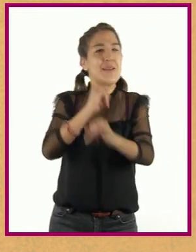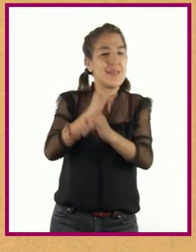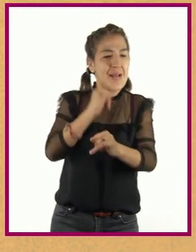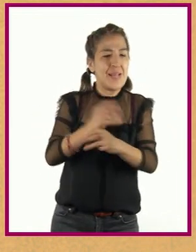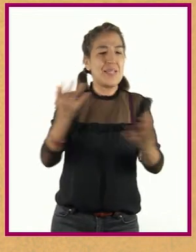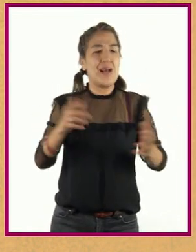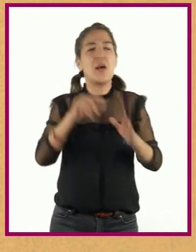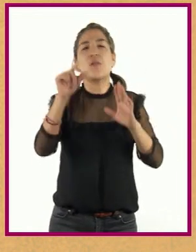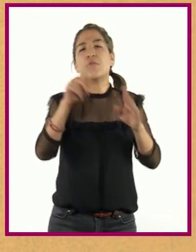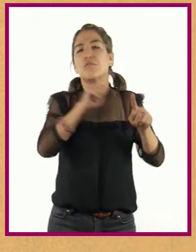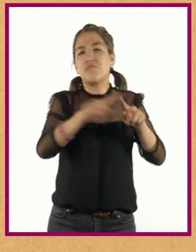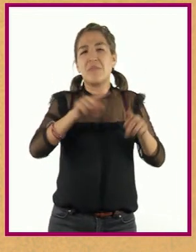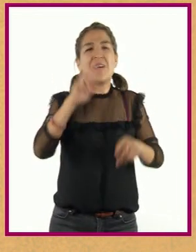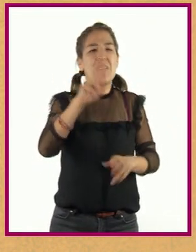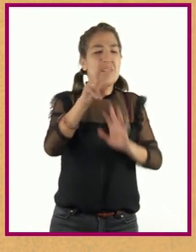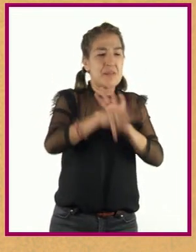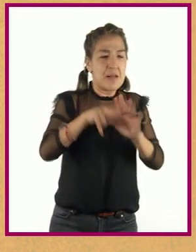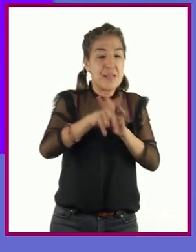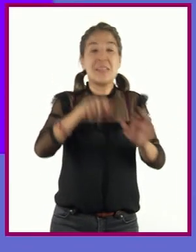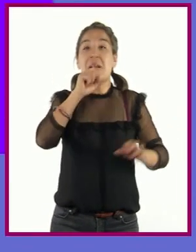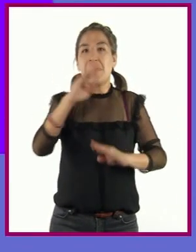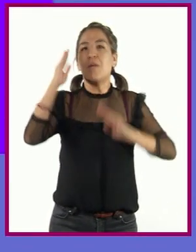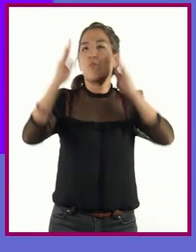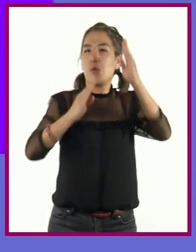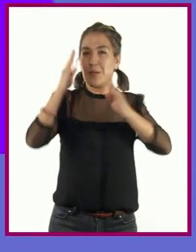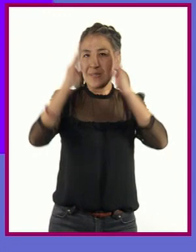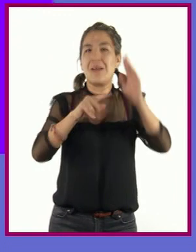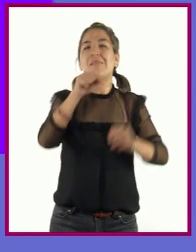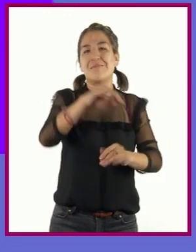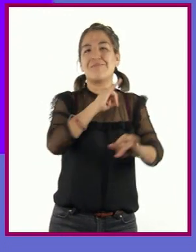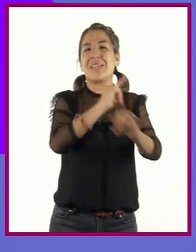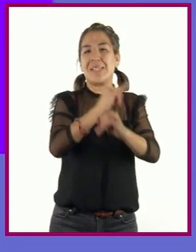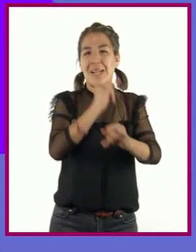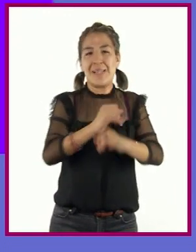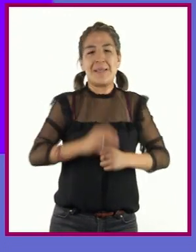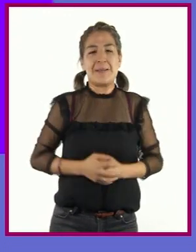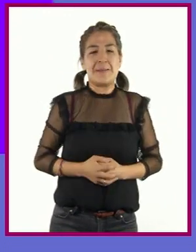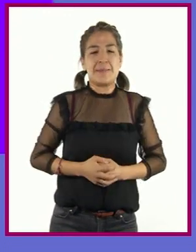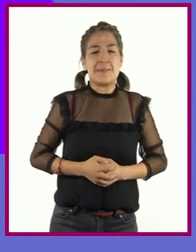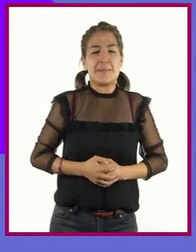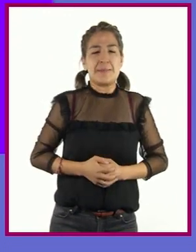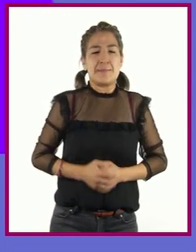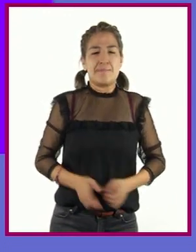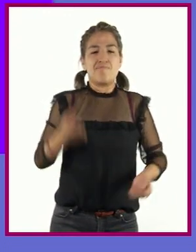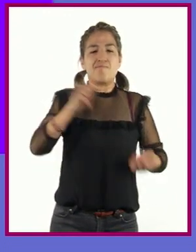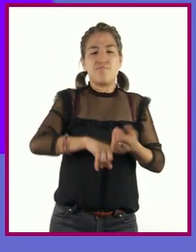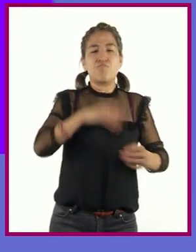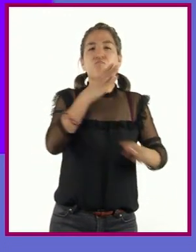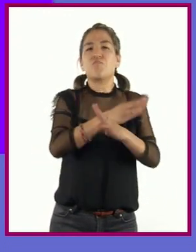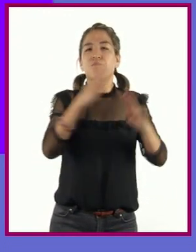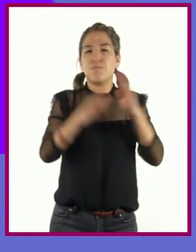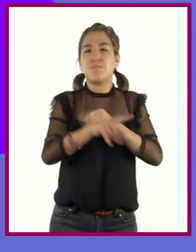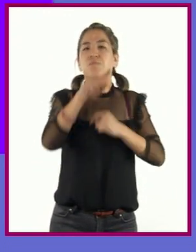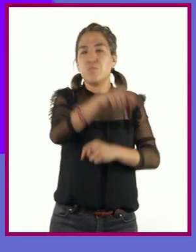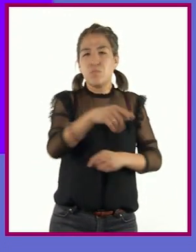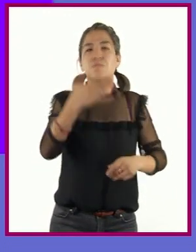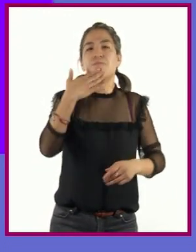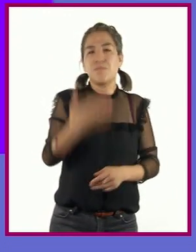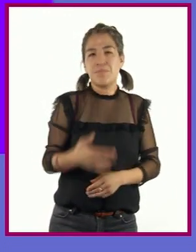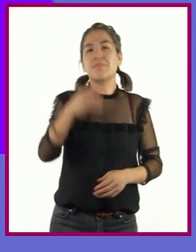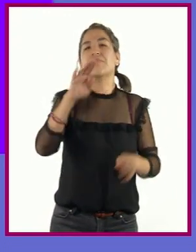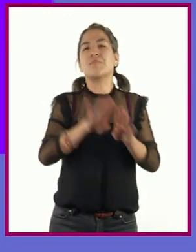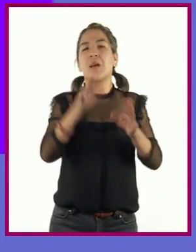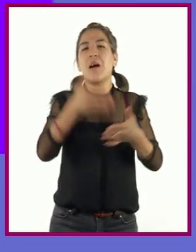artículos, videos y hasta museos virtuales. Revisen que sus fuentes cuenten con materiales creíbles,